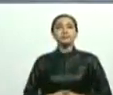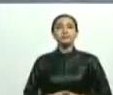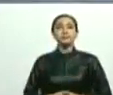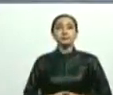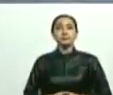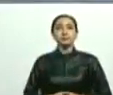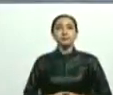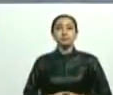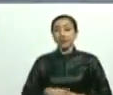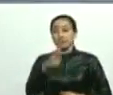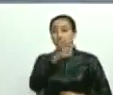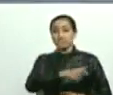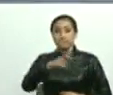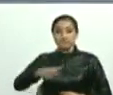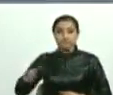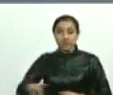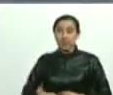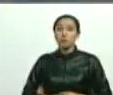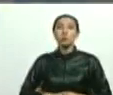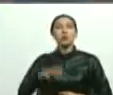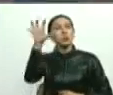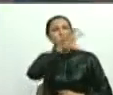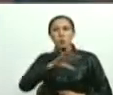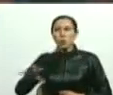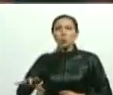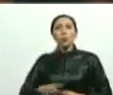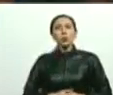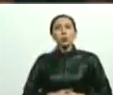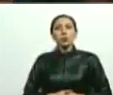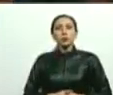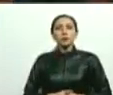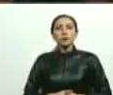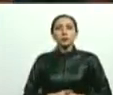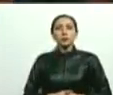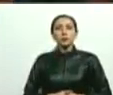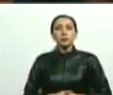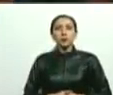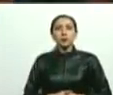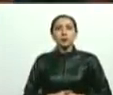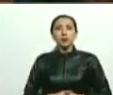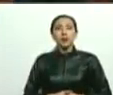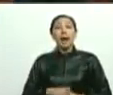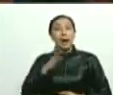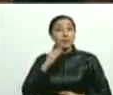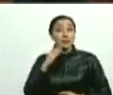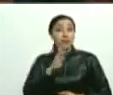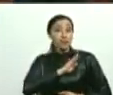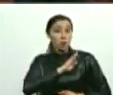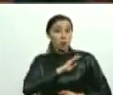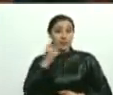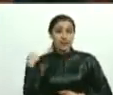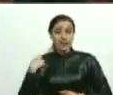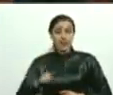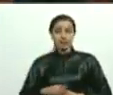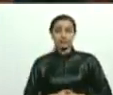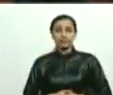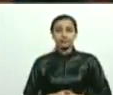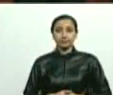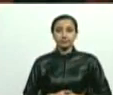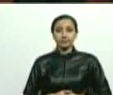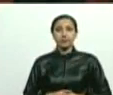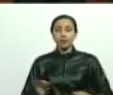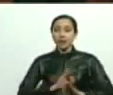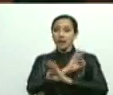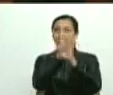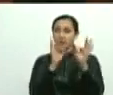escucha de gente que ha corrido en el mundo con una gran experiencia, las sensaciones que